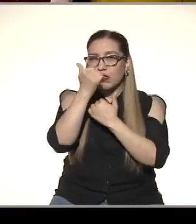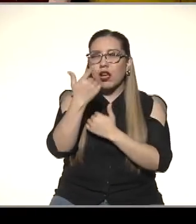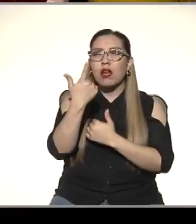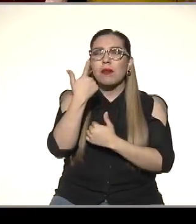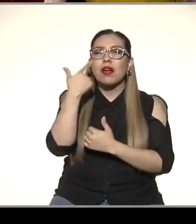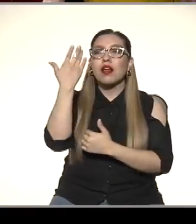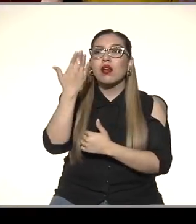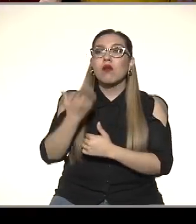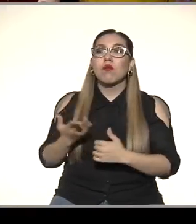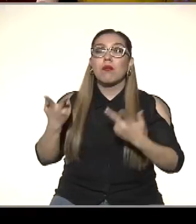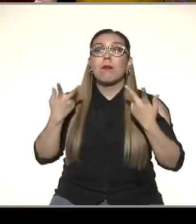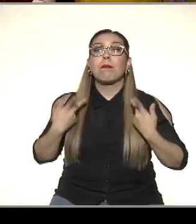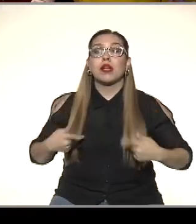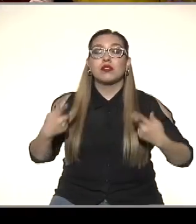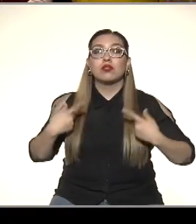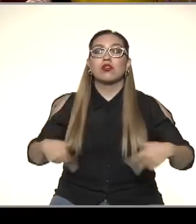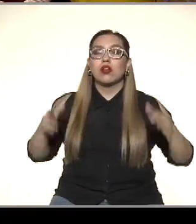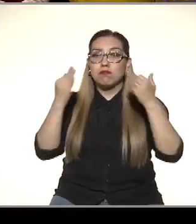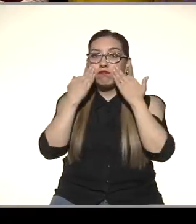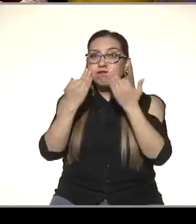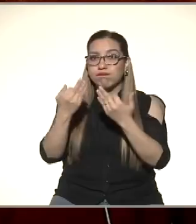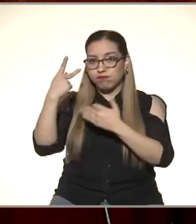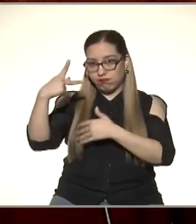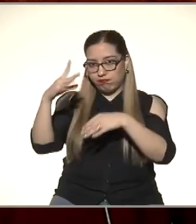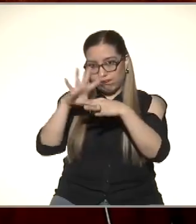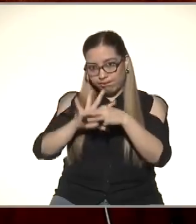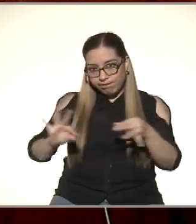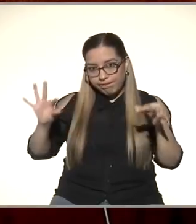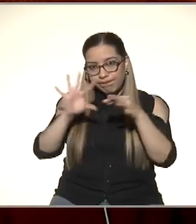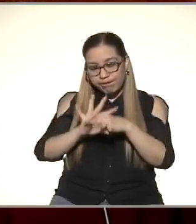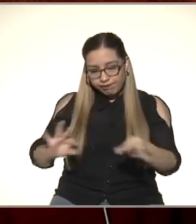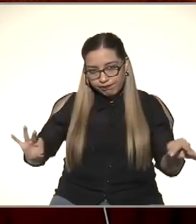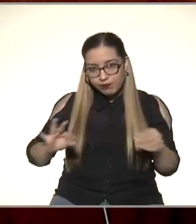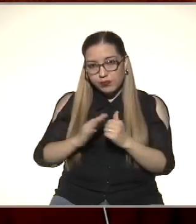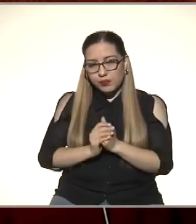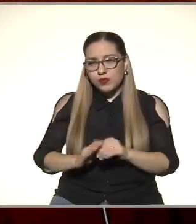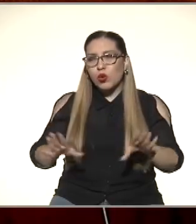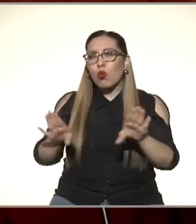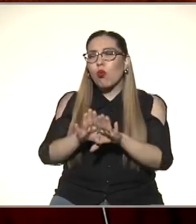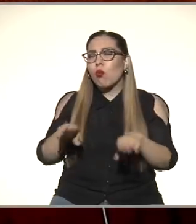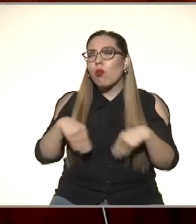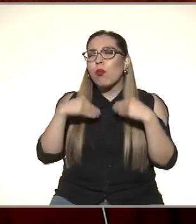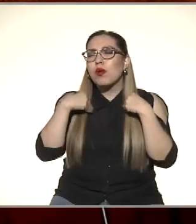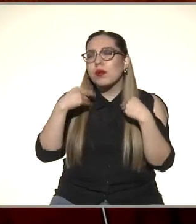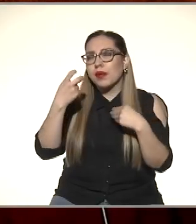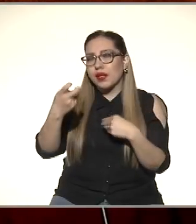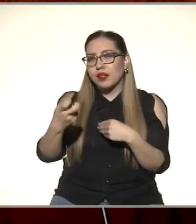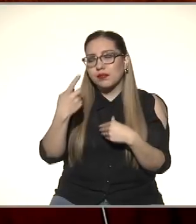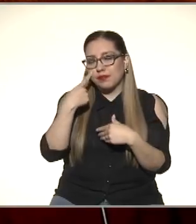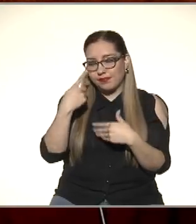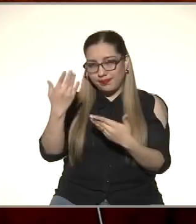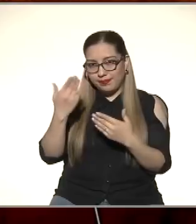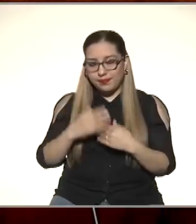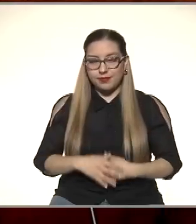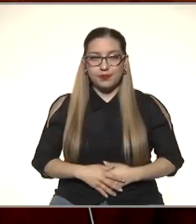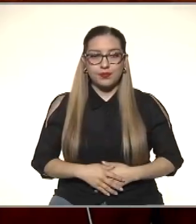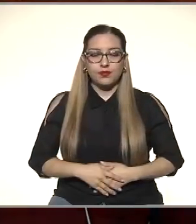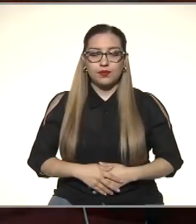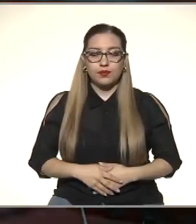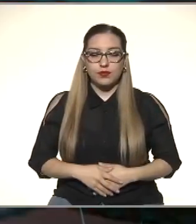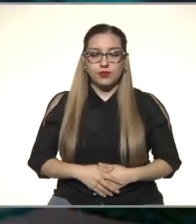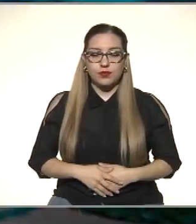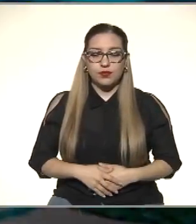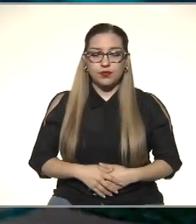testimonio que nos va a servir de ejemplo para platicar aquí de cómo es que se viven estas cosas en el hogar. Veamos.